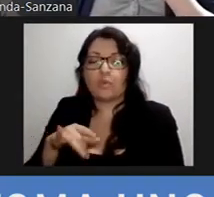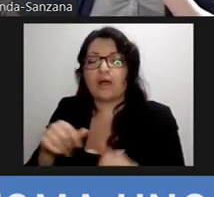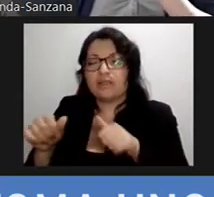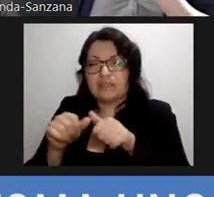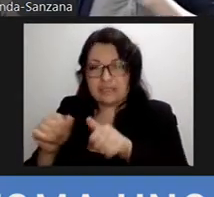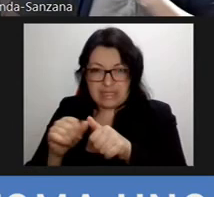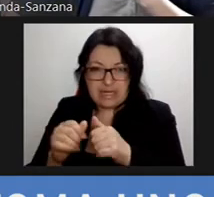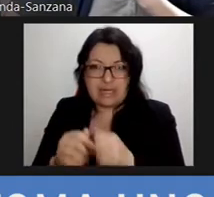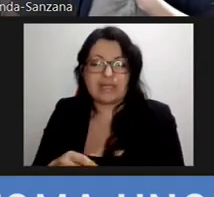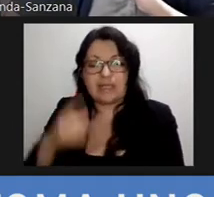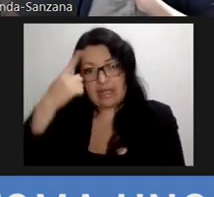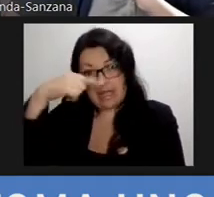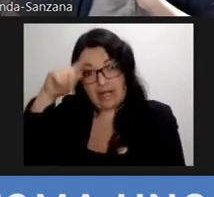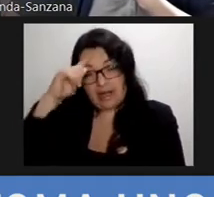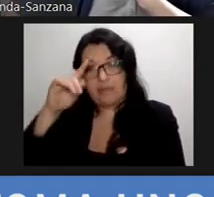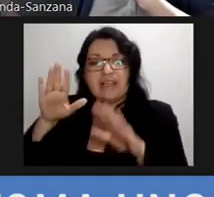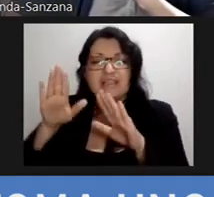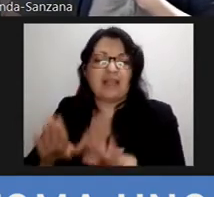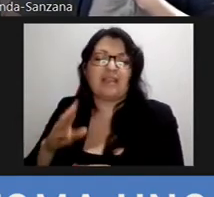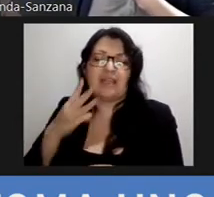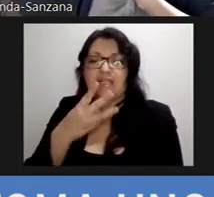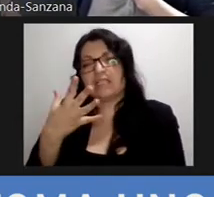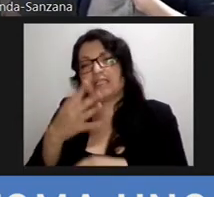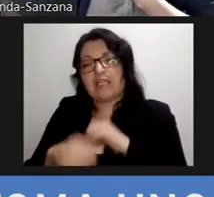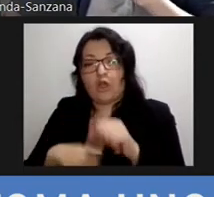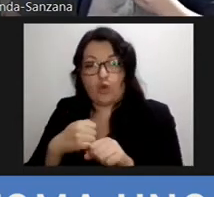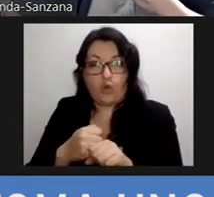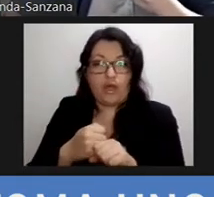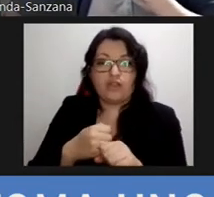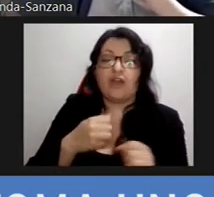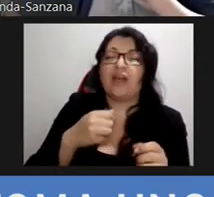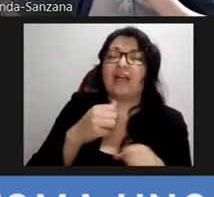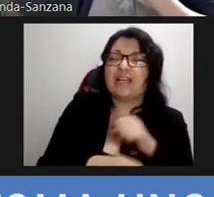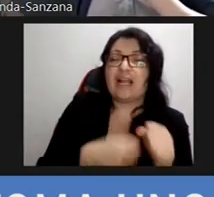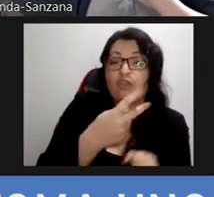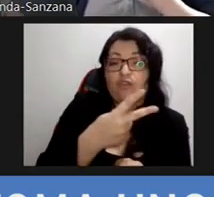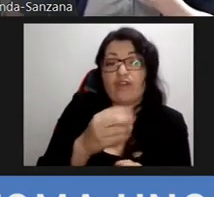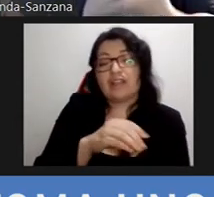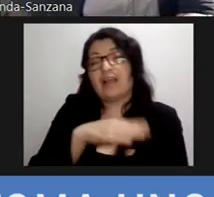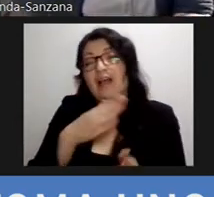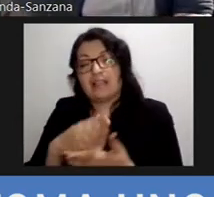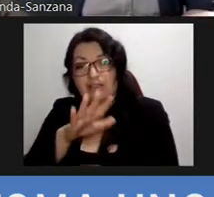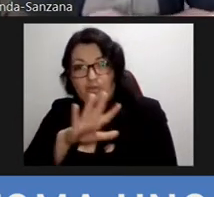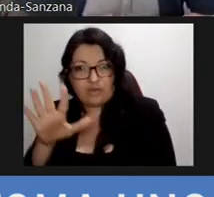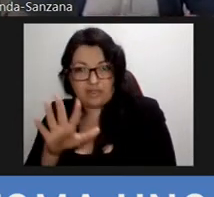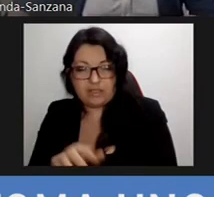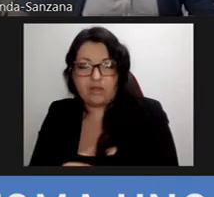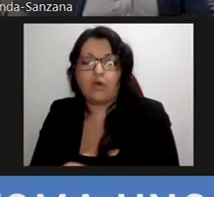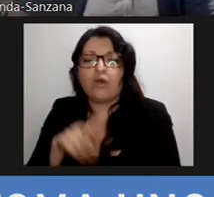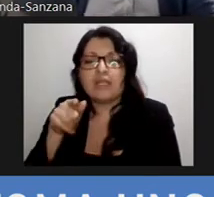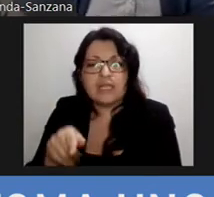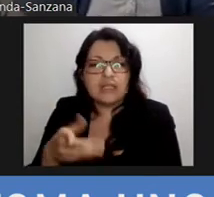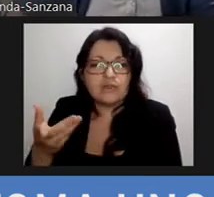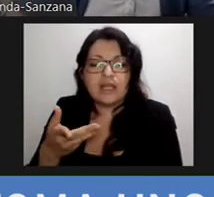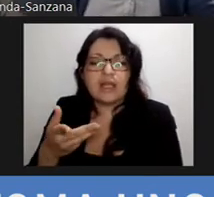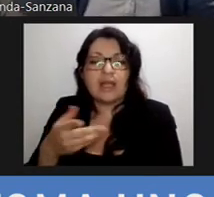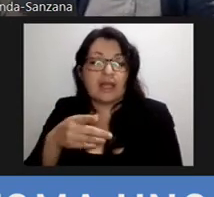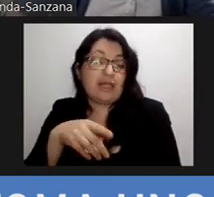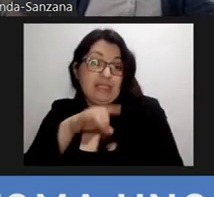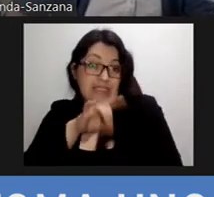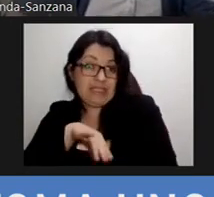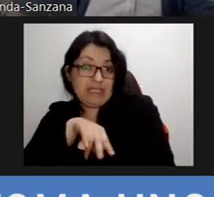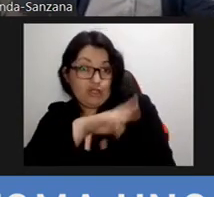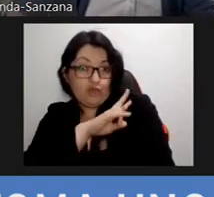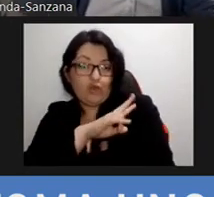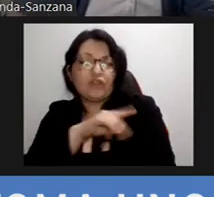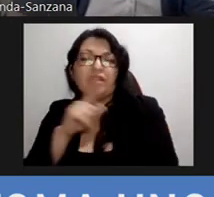Calama, y ahí se quedan por 35 años, entre 1920 y 1955. Y este viene a ser entonces en el norte de